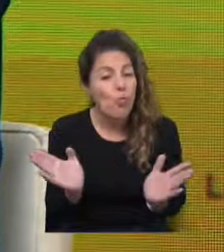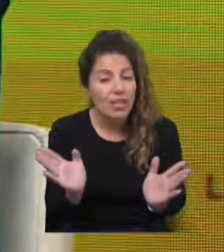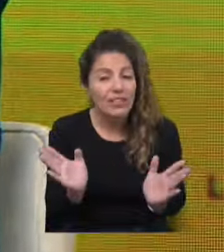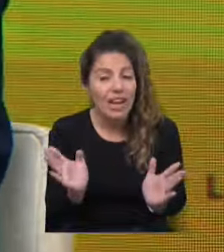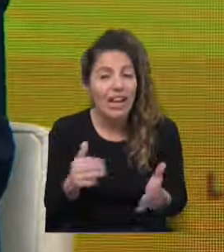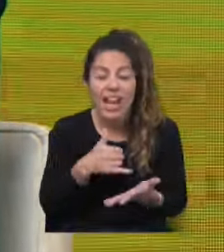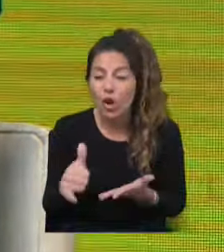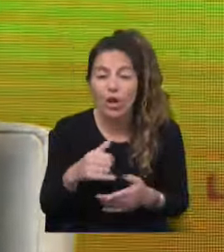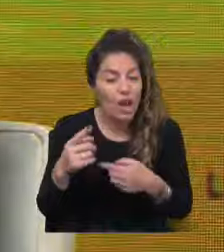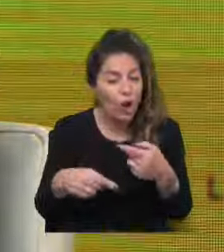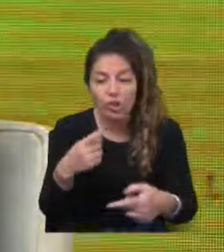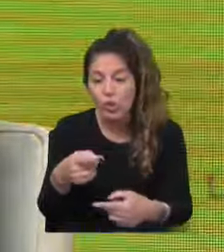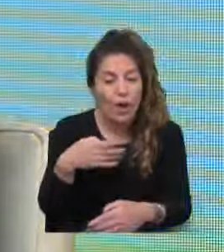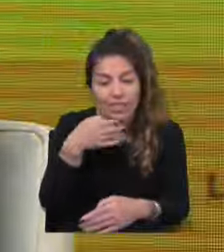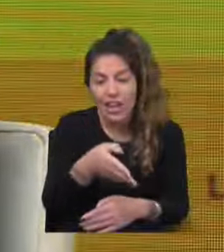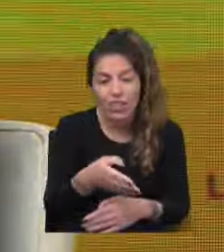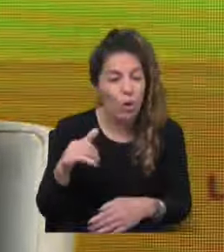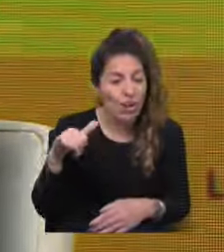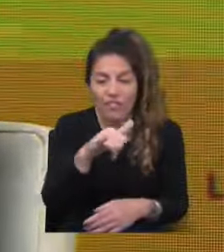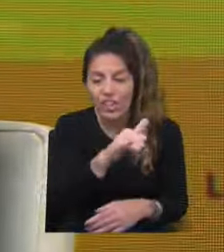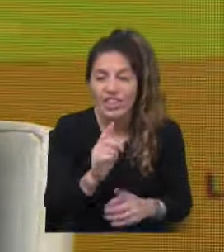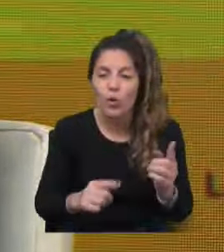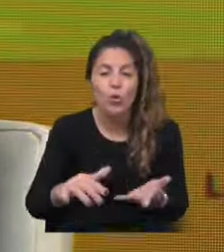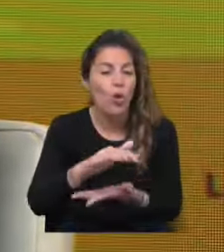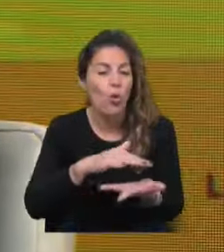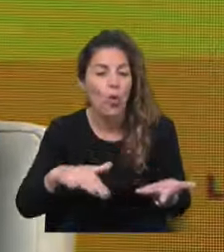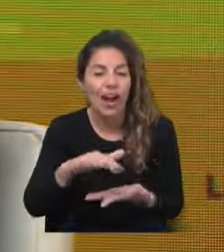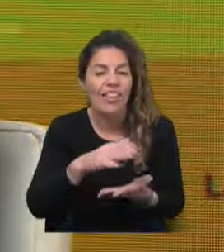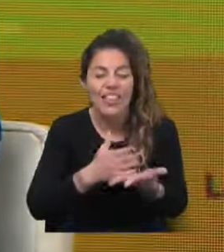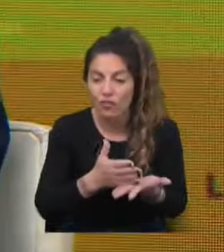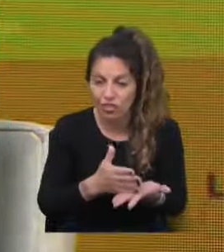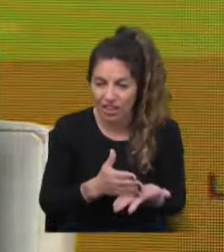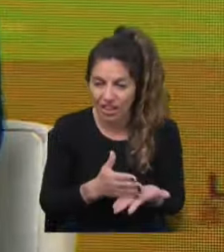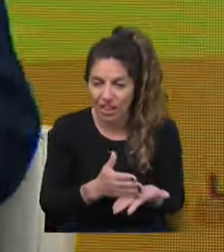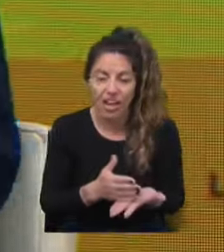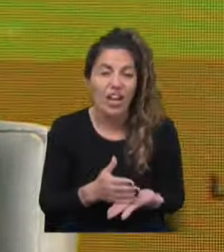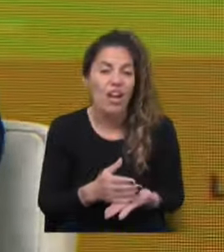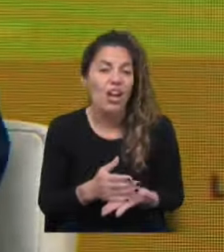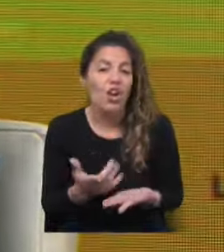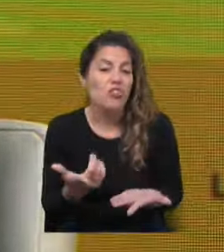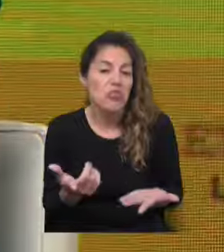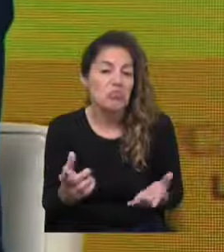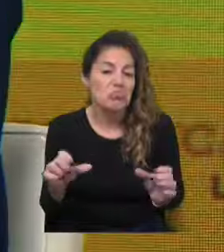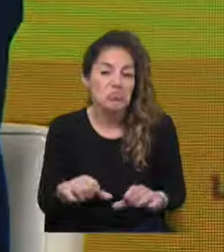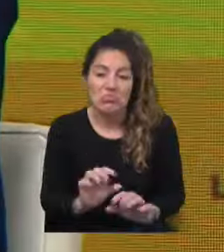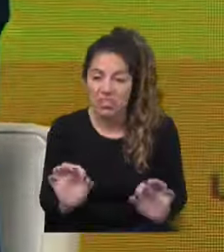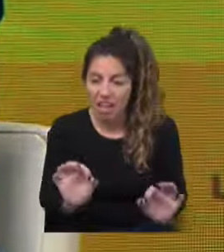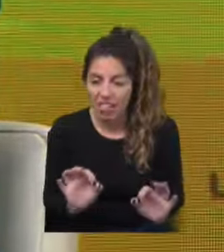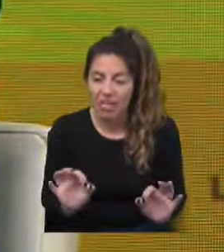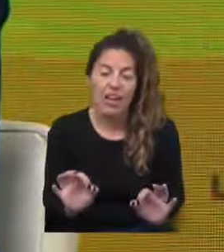la cocaína sigue entrando por avionetas en algunos lugares de la frontera. No se derribó nada y